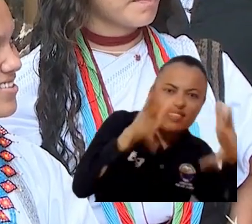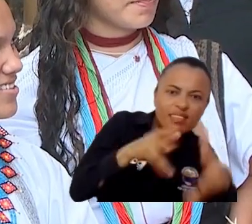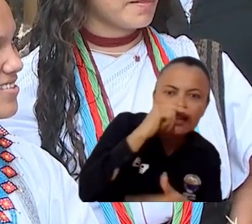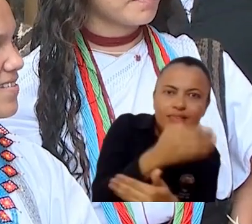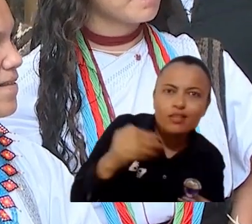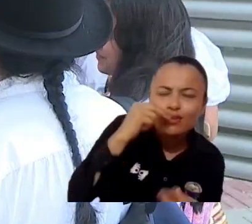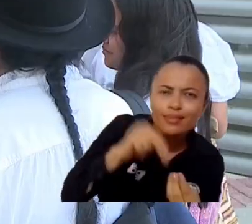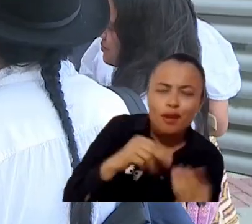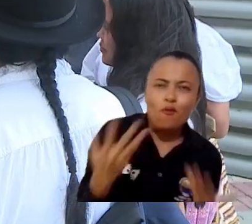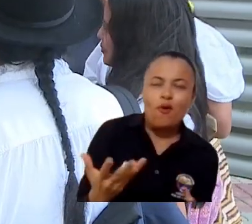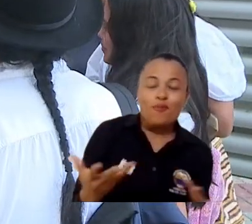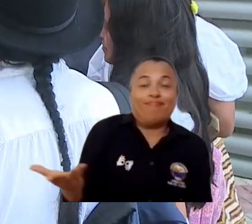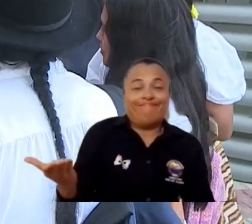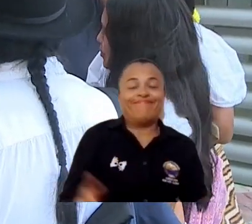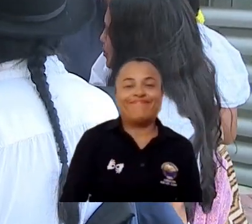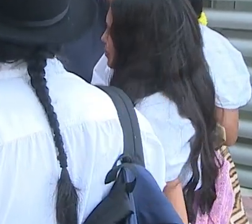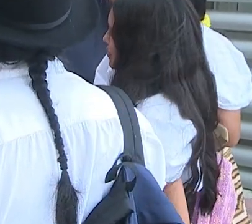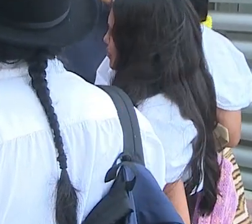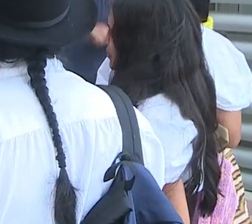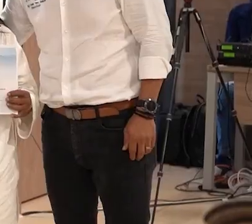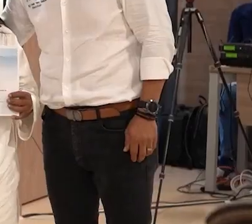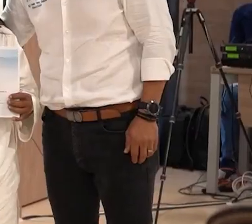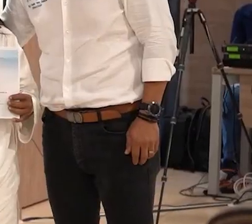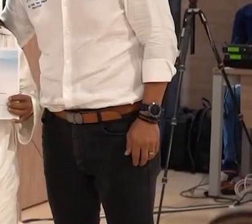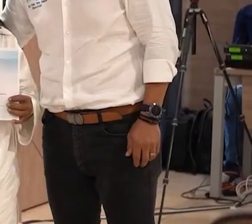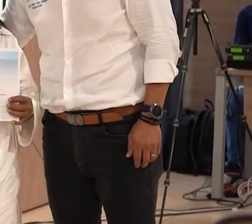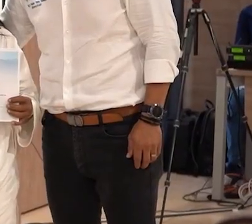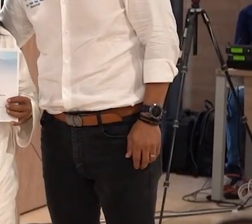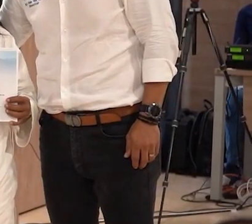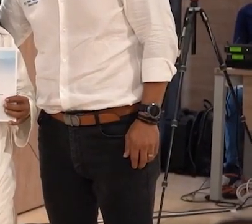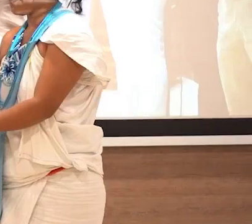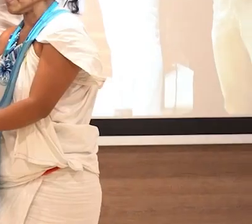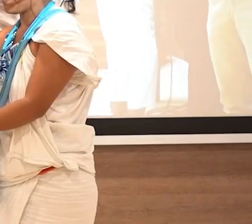a enseñar a niños indígenas. Dígame, hágame el favor.